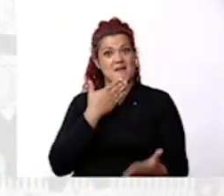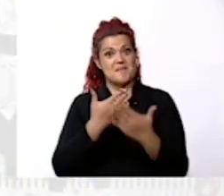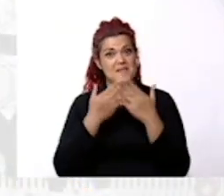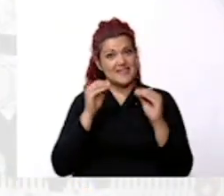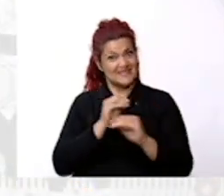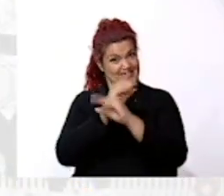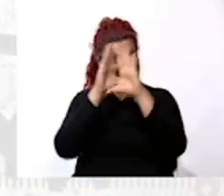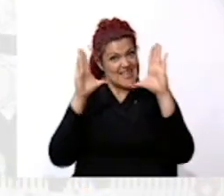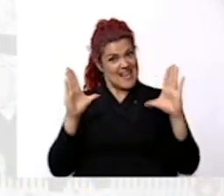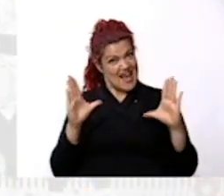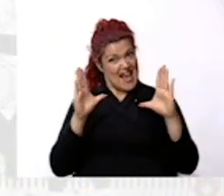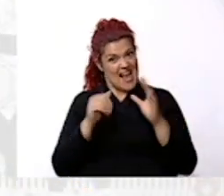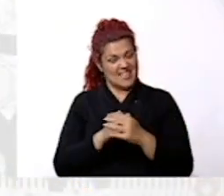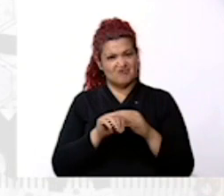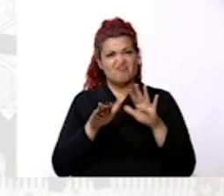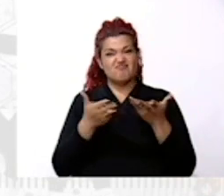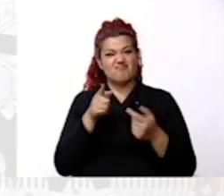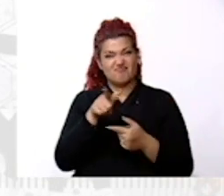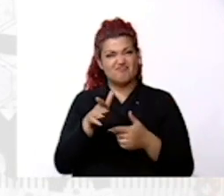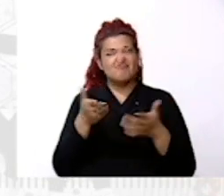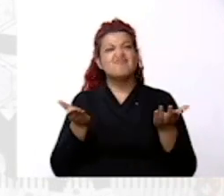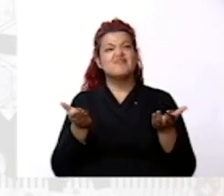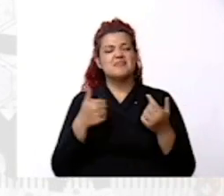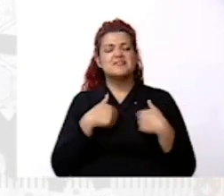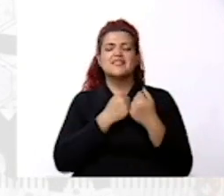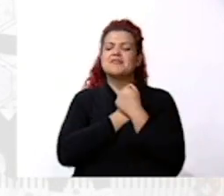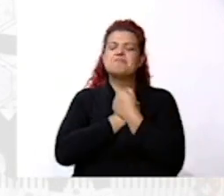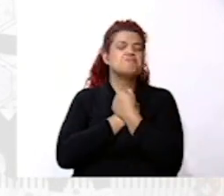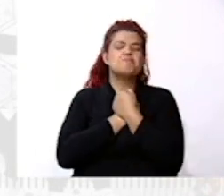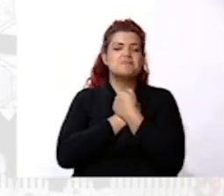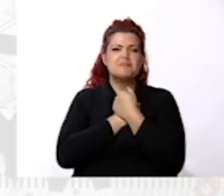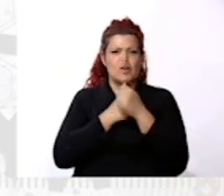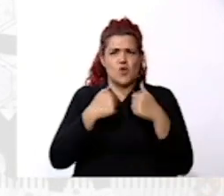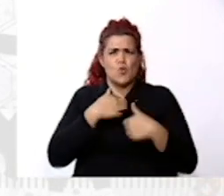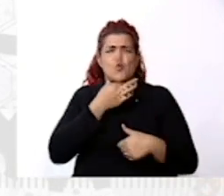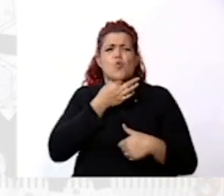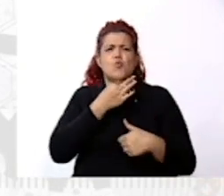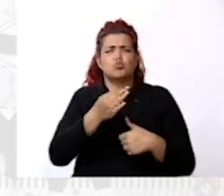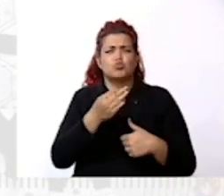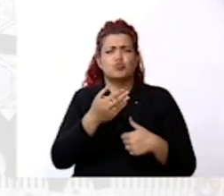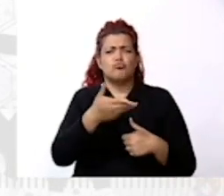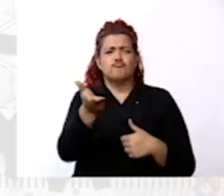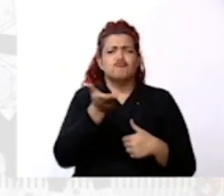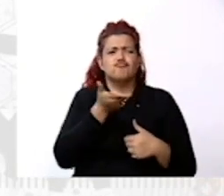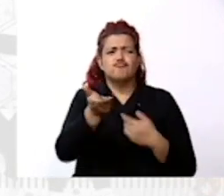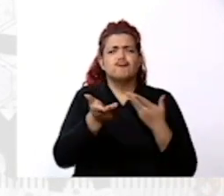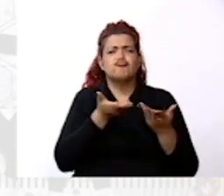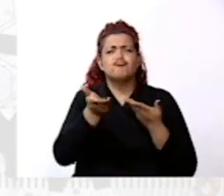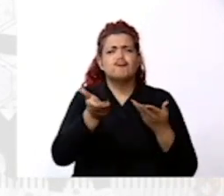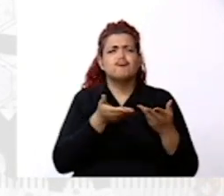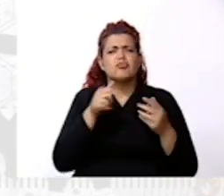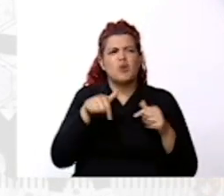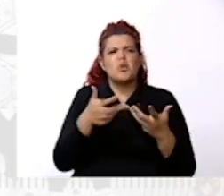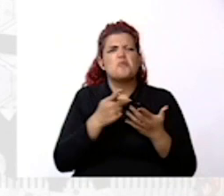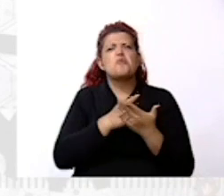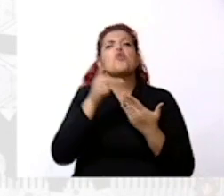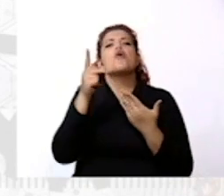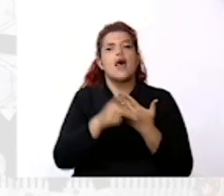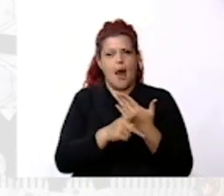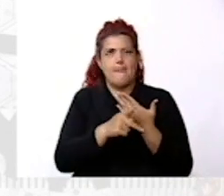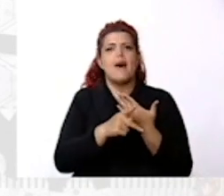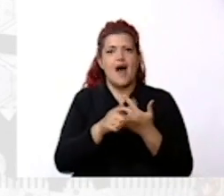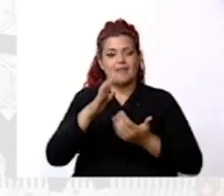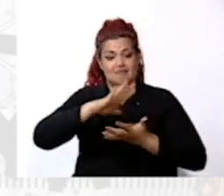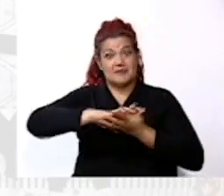Buenos días, ¿cómo están mis amores? Un gusto estar aquí con ustedes en un programa más